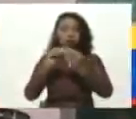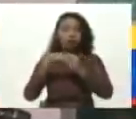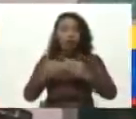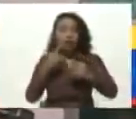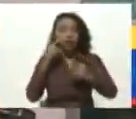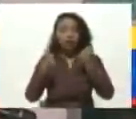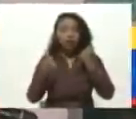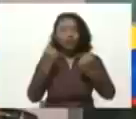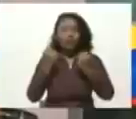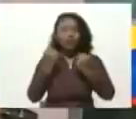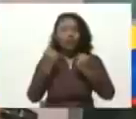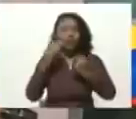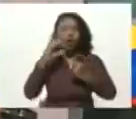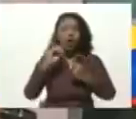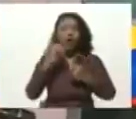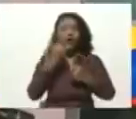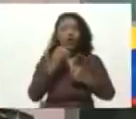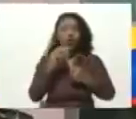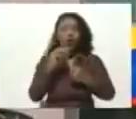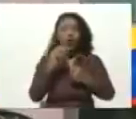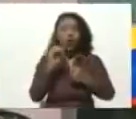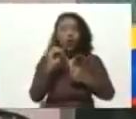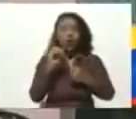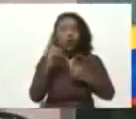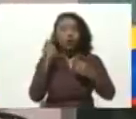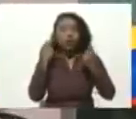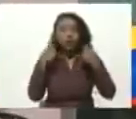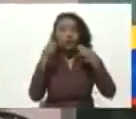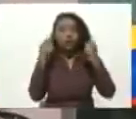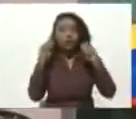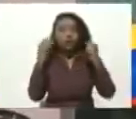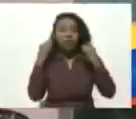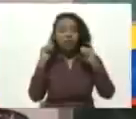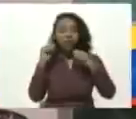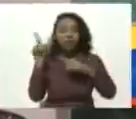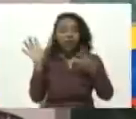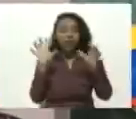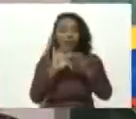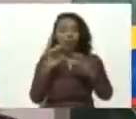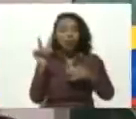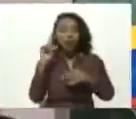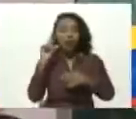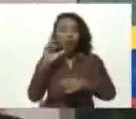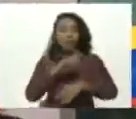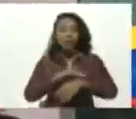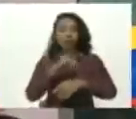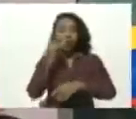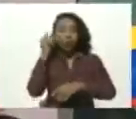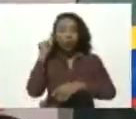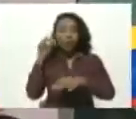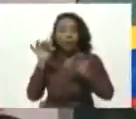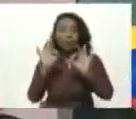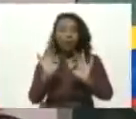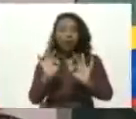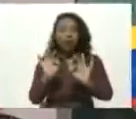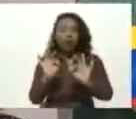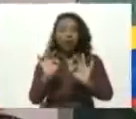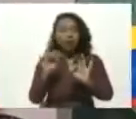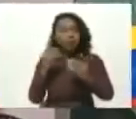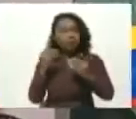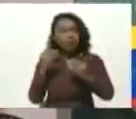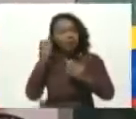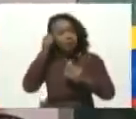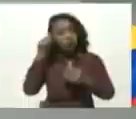de ozonoterapia en alianza, bueno, con los médicos y médicas especialistas para que el pueblo